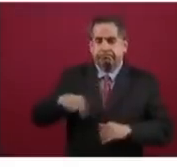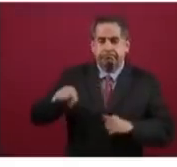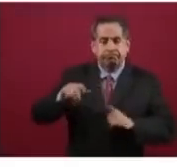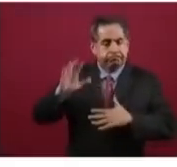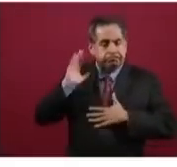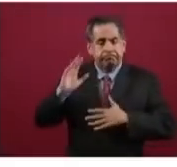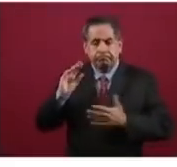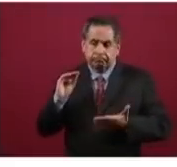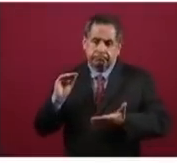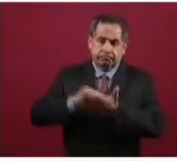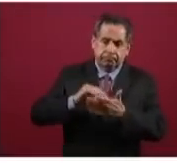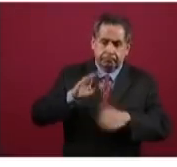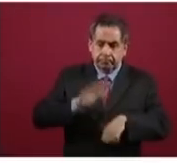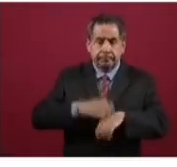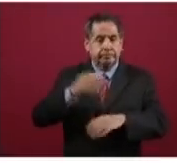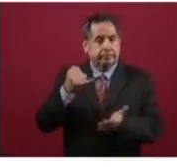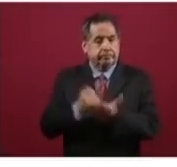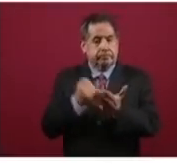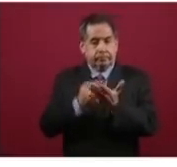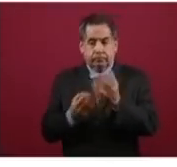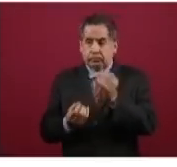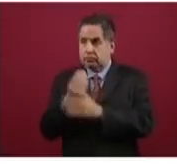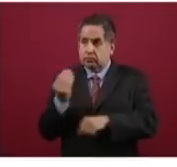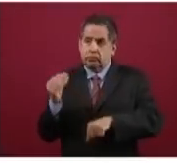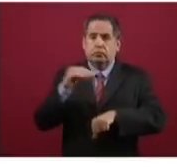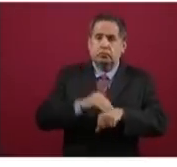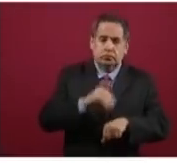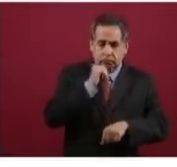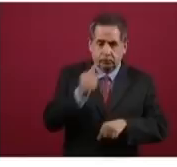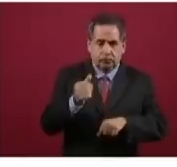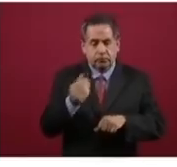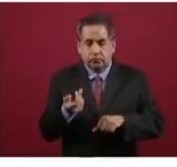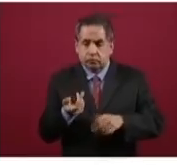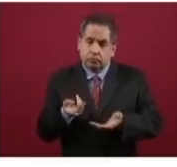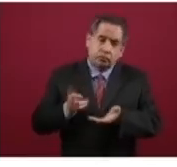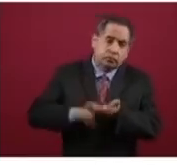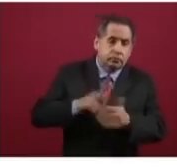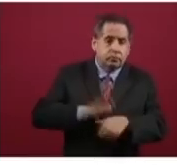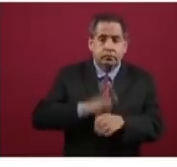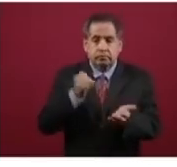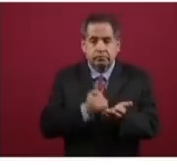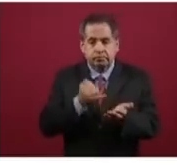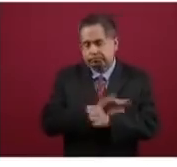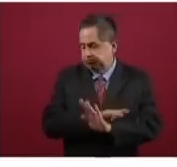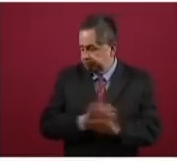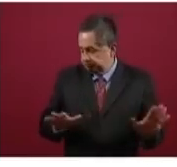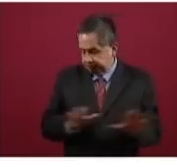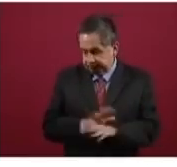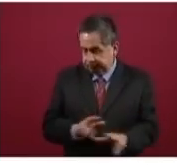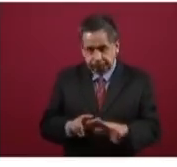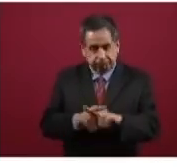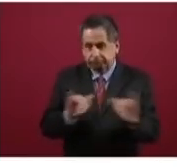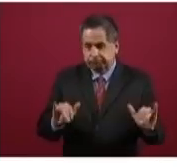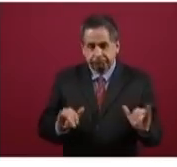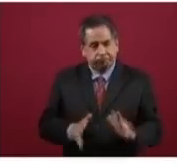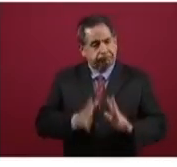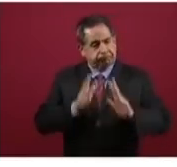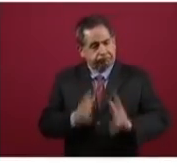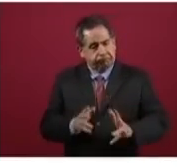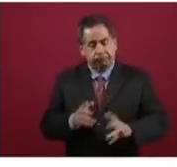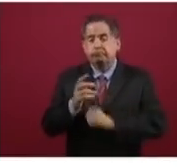no incrementar los impuestos existentes ni crear impuestos nuevos en suma el principio del prespuesto